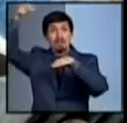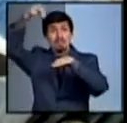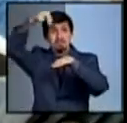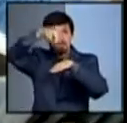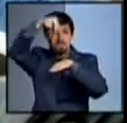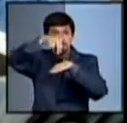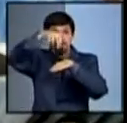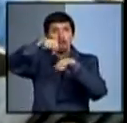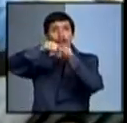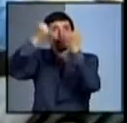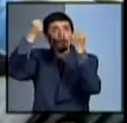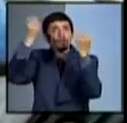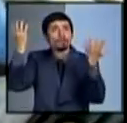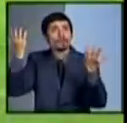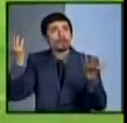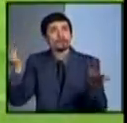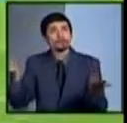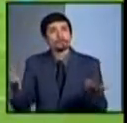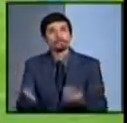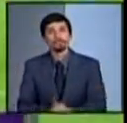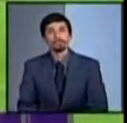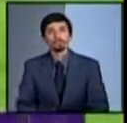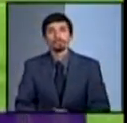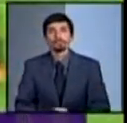lo hizo tirar. Me lo dejó todo hundido.